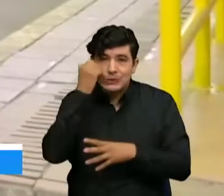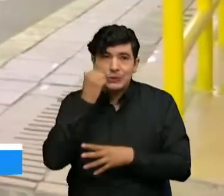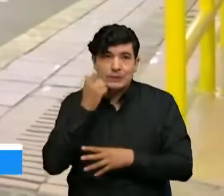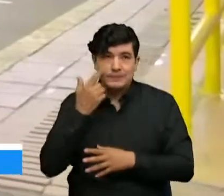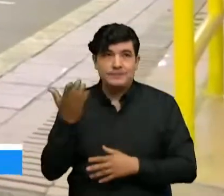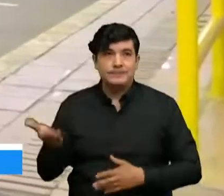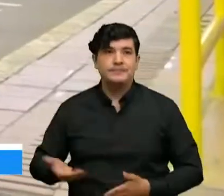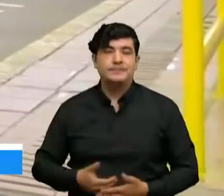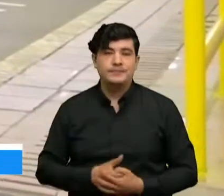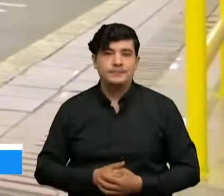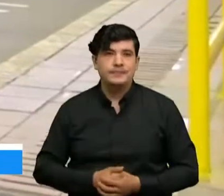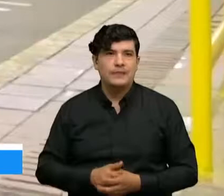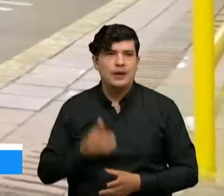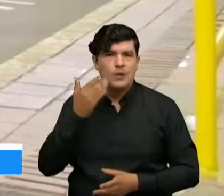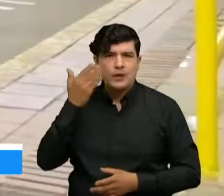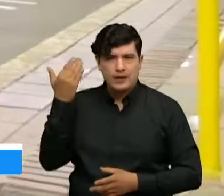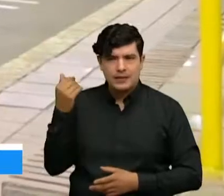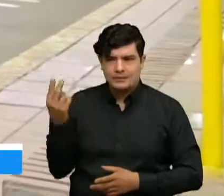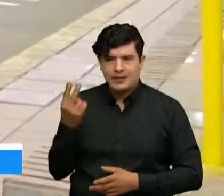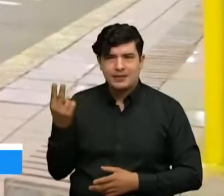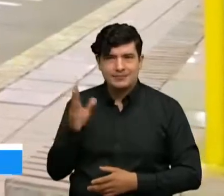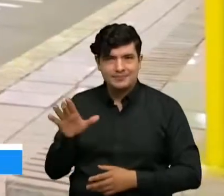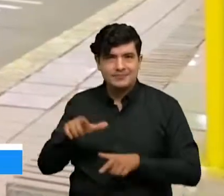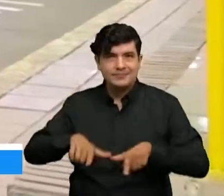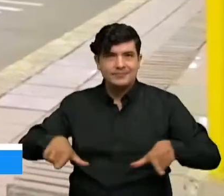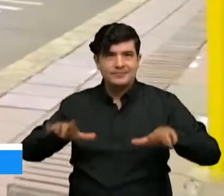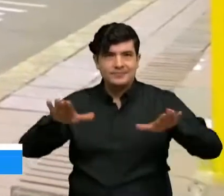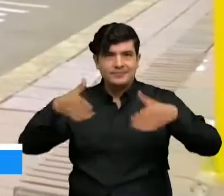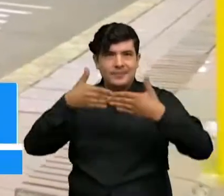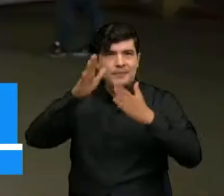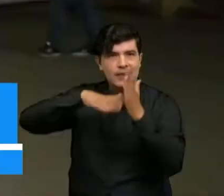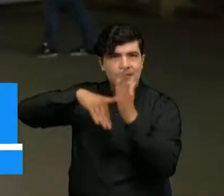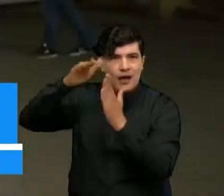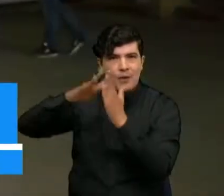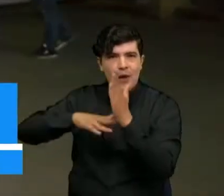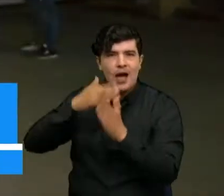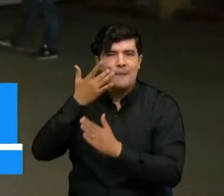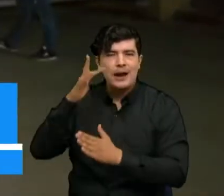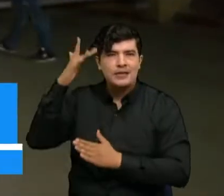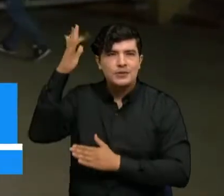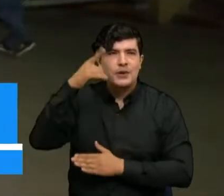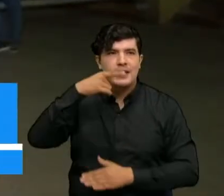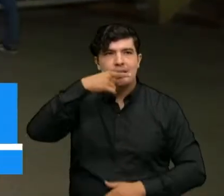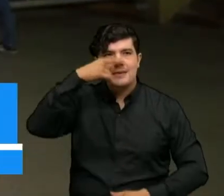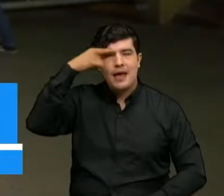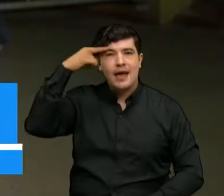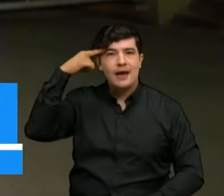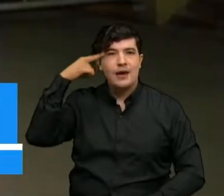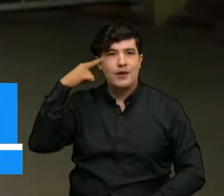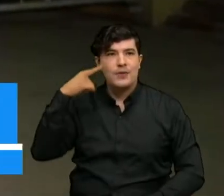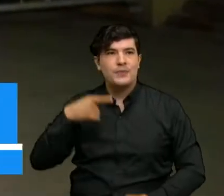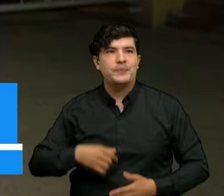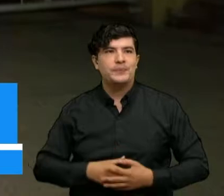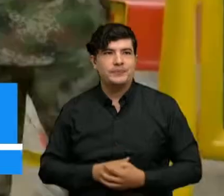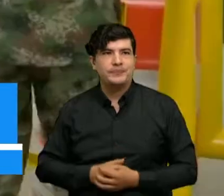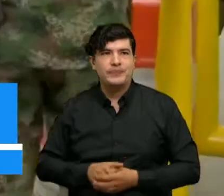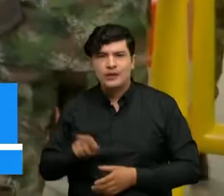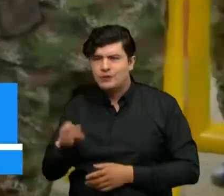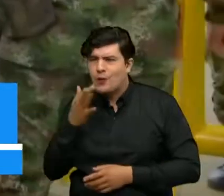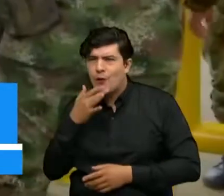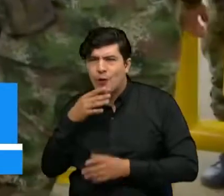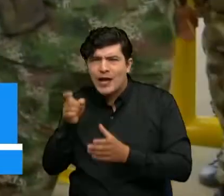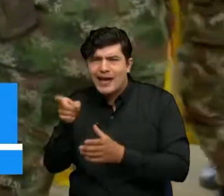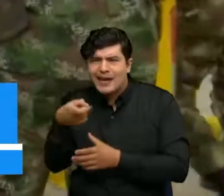la entrada del cantón militar luce diferente. Las rejas fueron pintadas con amarillo y negro y el gris que lucían durante el día del ataque fue retirado.